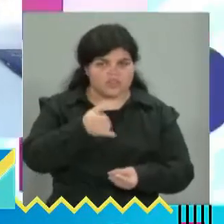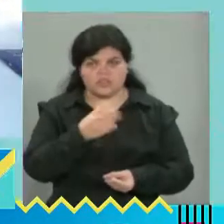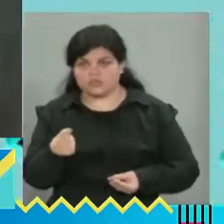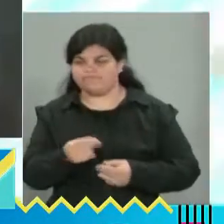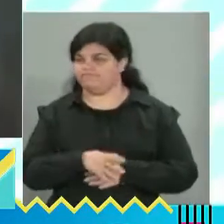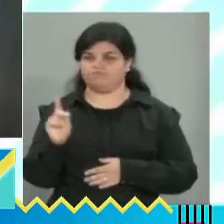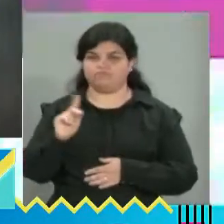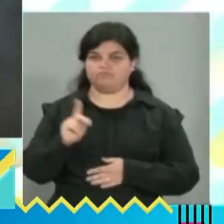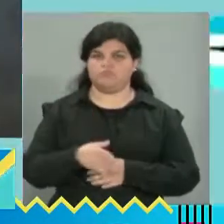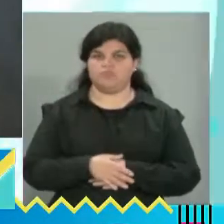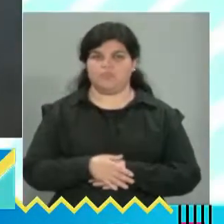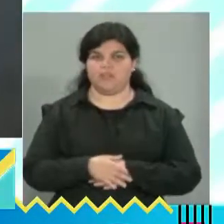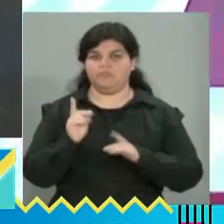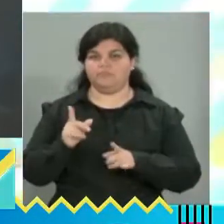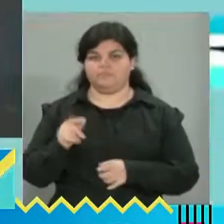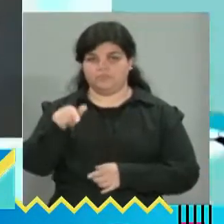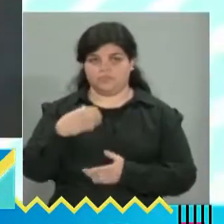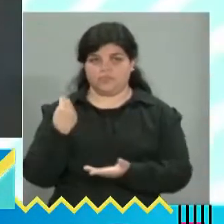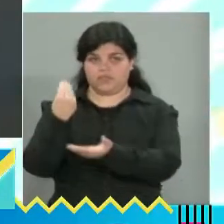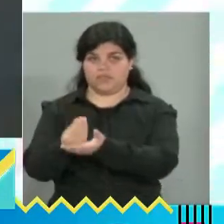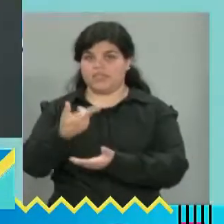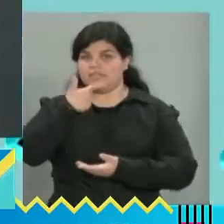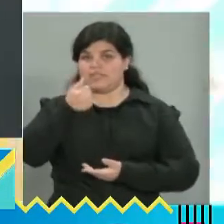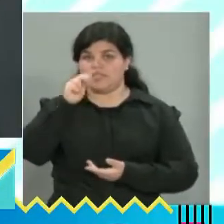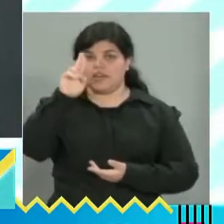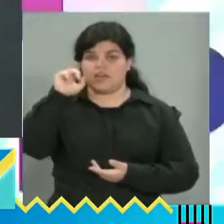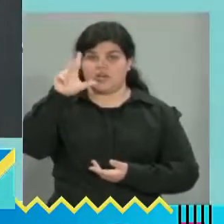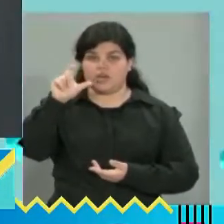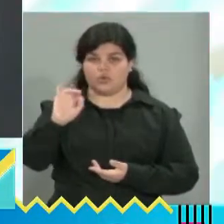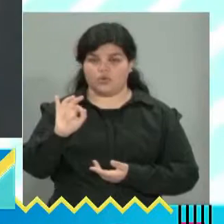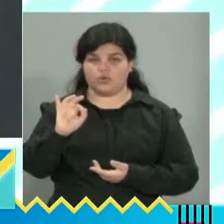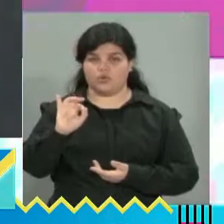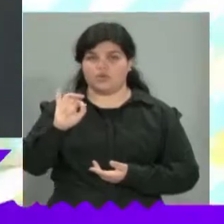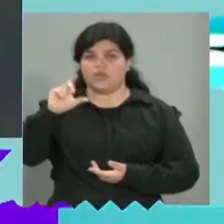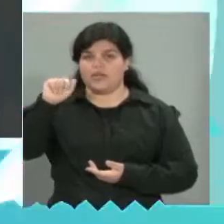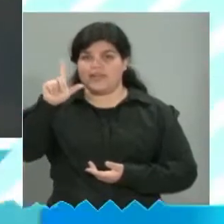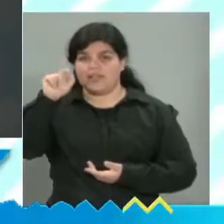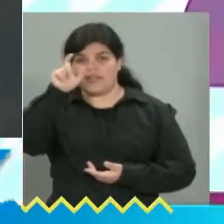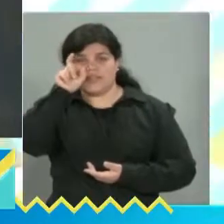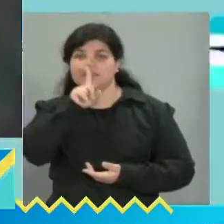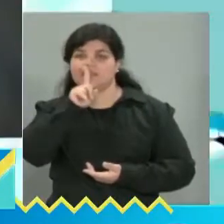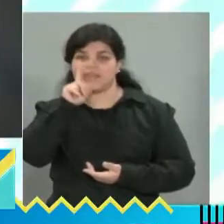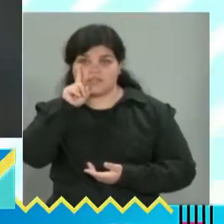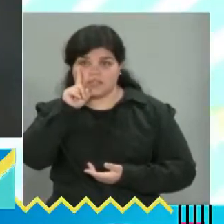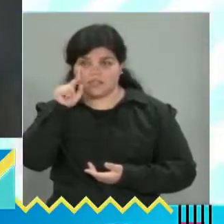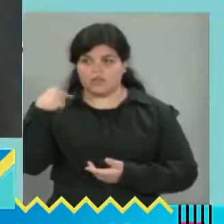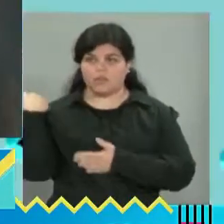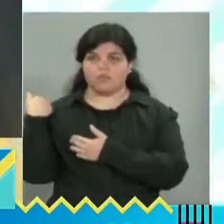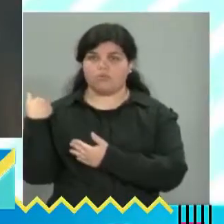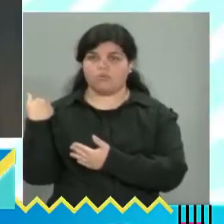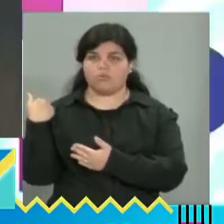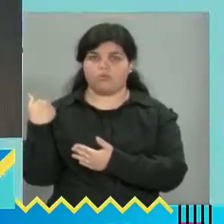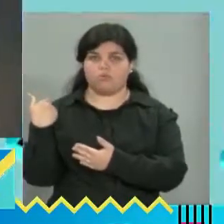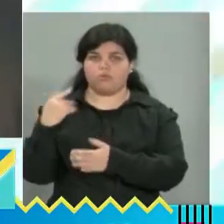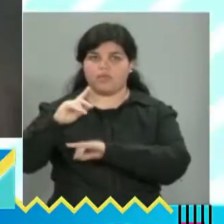en la gestión del doctor Zaraco y en la gestión del doctor Caletti, hubo una continuidad en esos años que después se perdió.